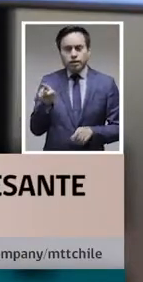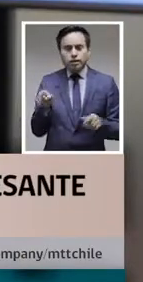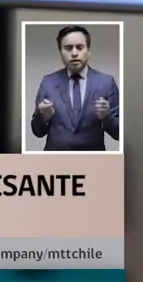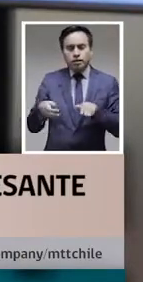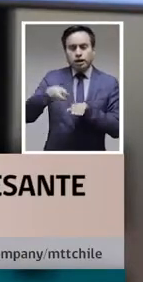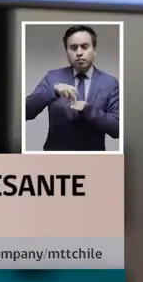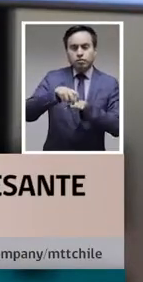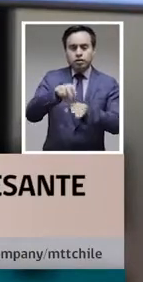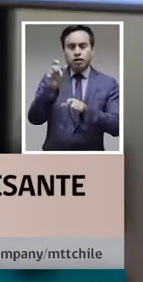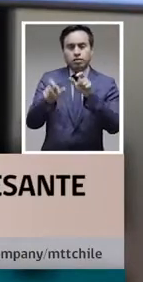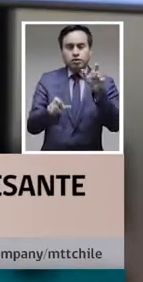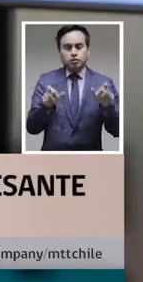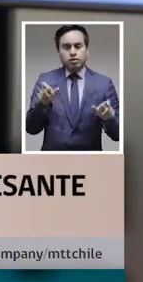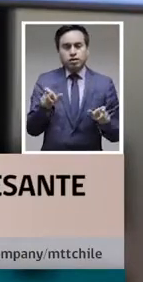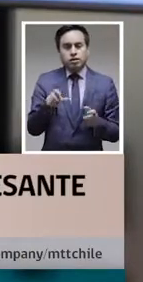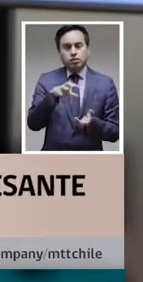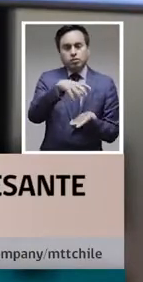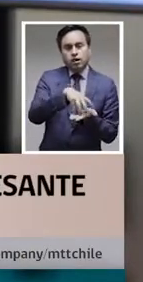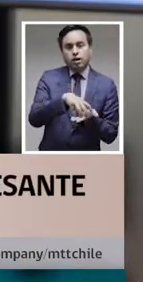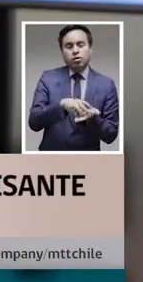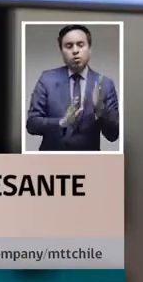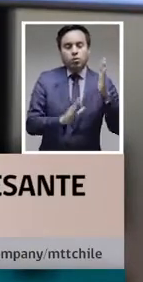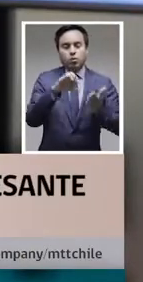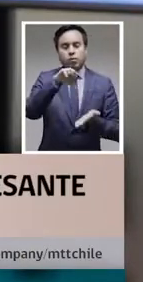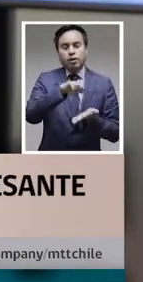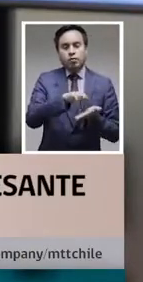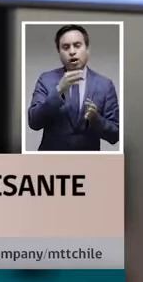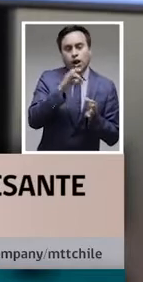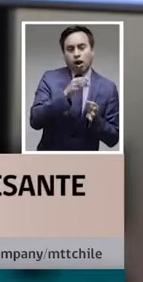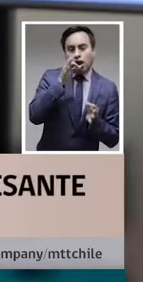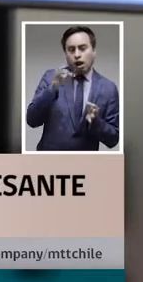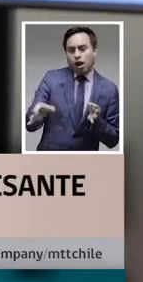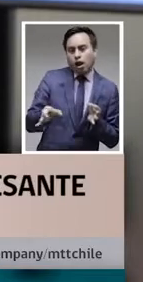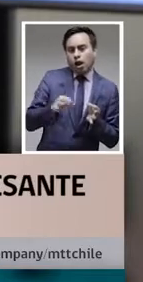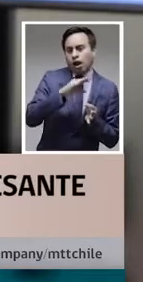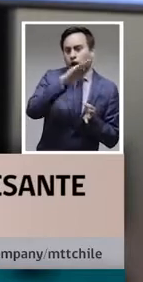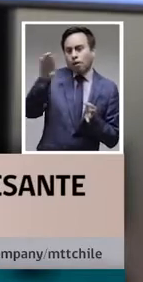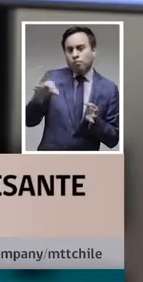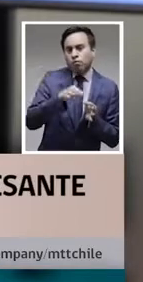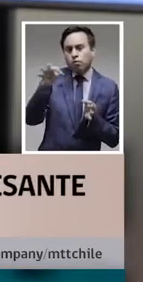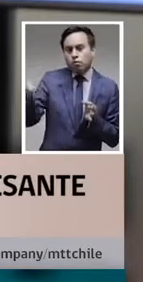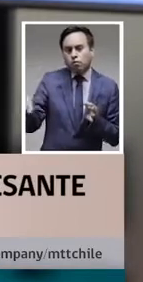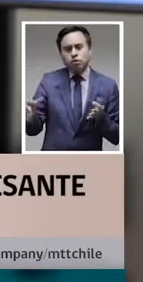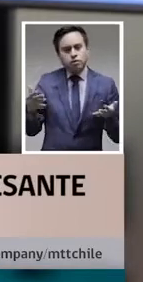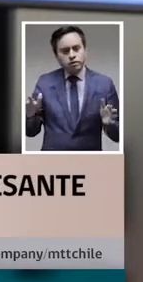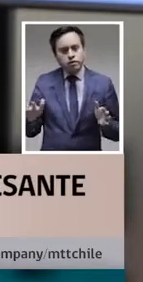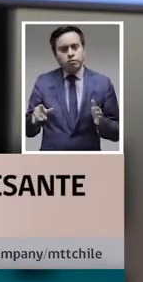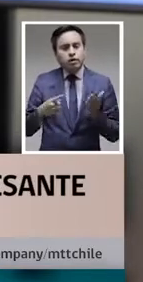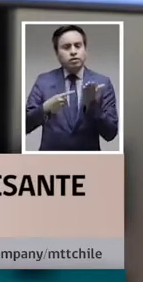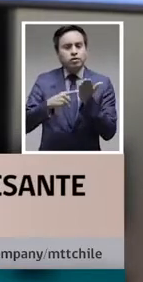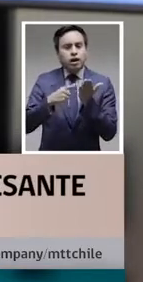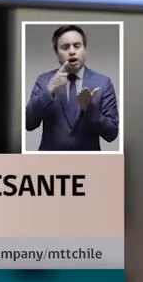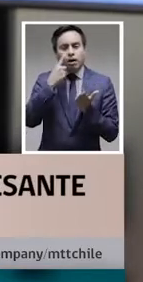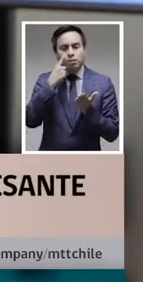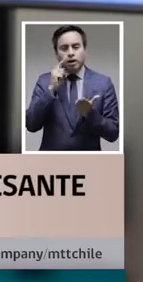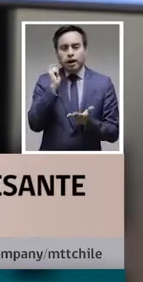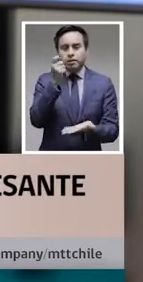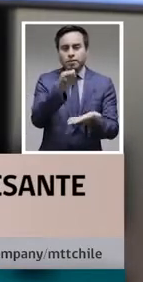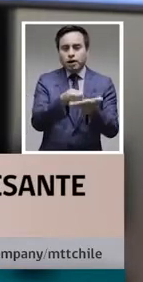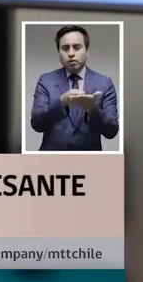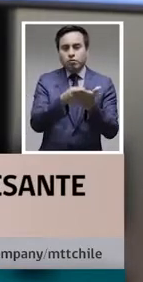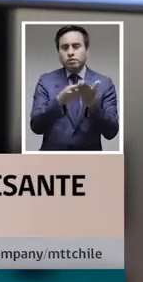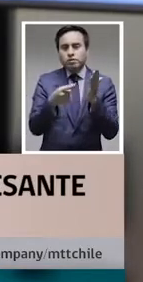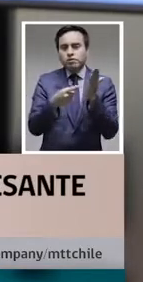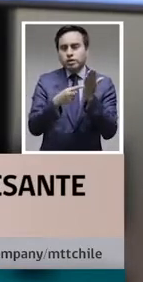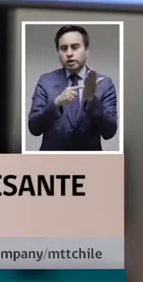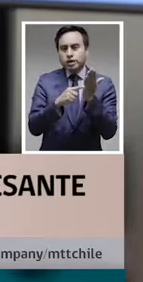personas, tanto en áreas urbanas como rurales. Y hemos hecho pruebas de tecnologías de pago, por ejemplo,